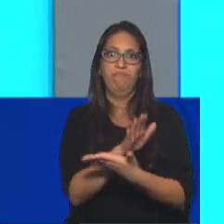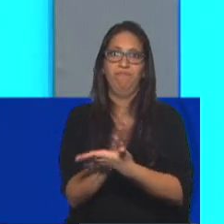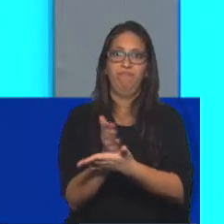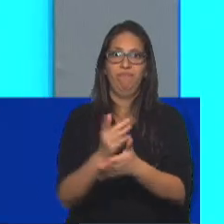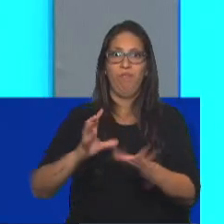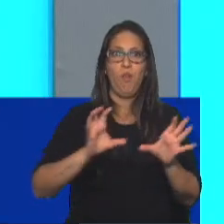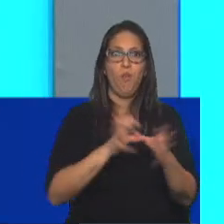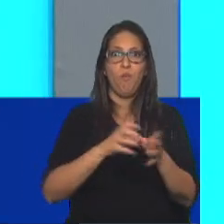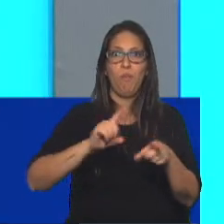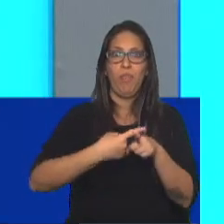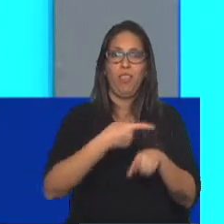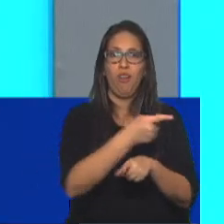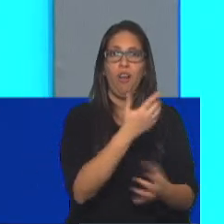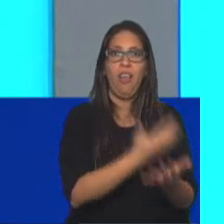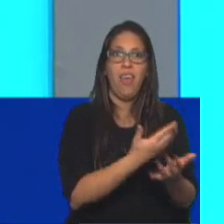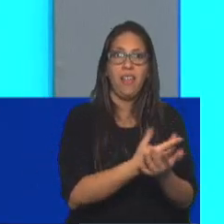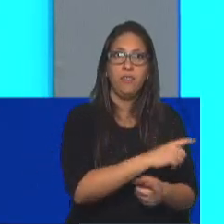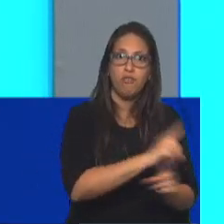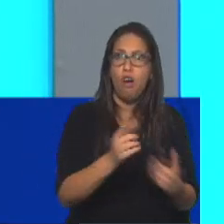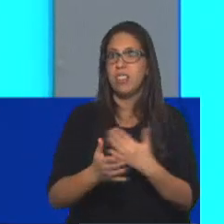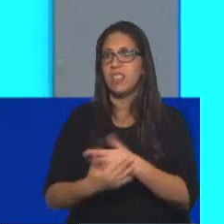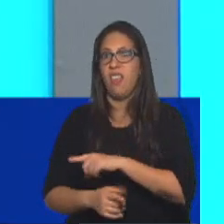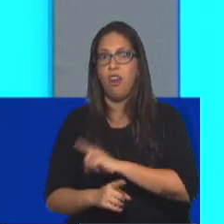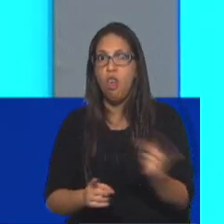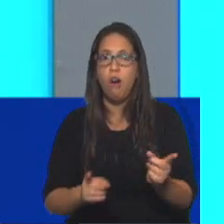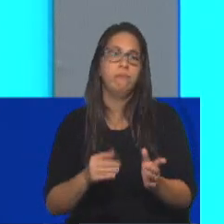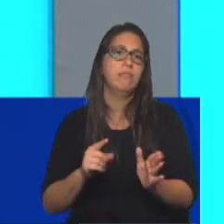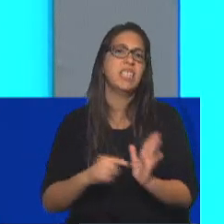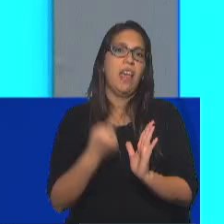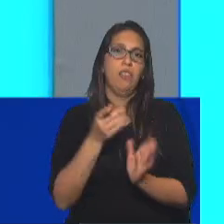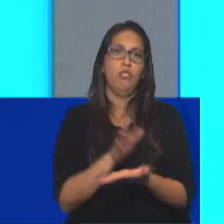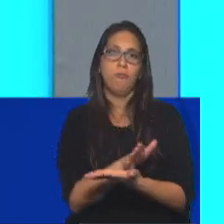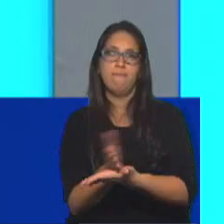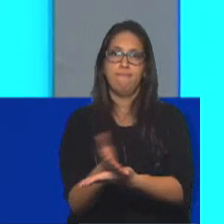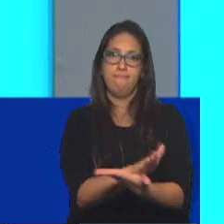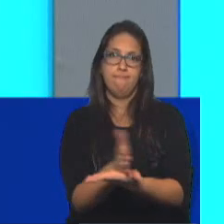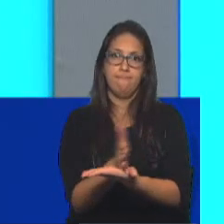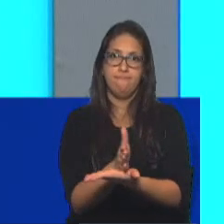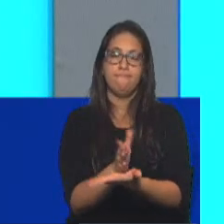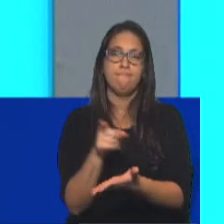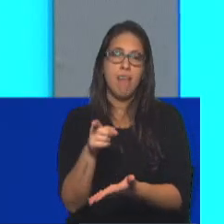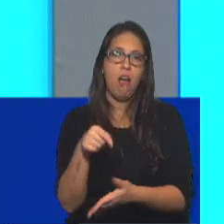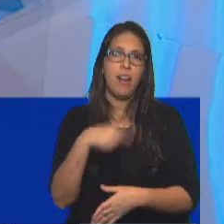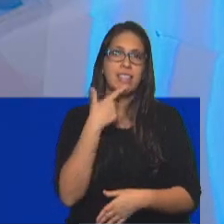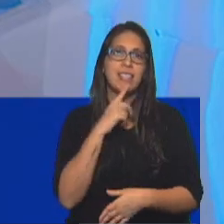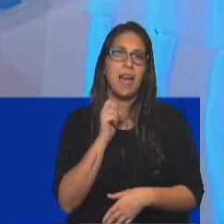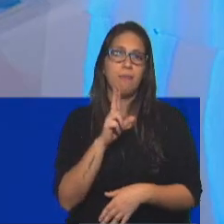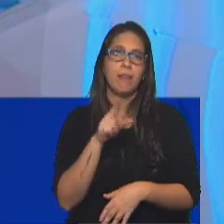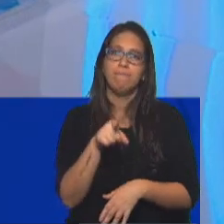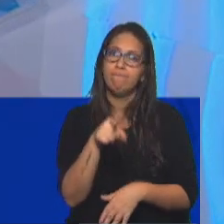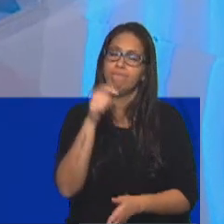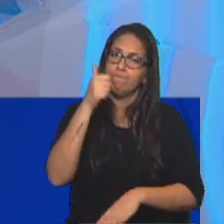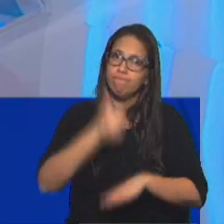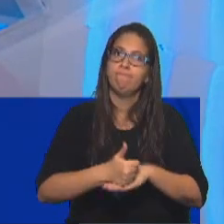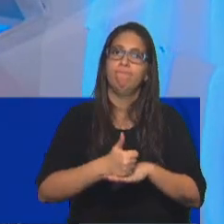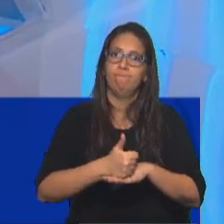los laboristas a convencer a quienes no tenían decidido su voto. En ese sentido... Al indeciso. Exactamente. En ese